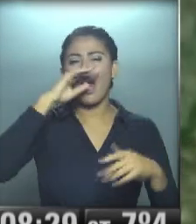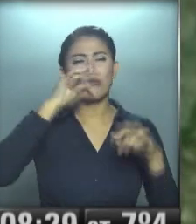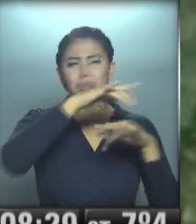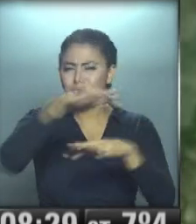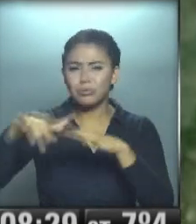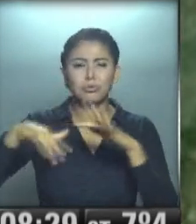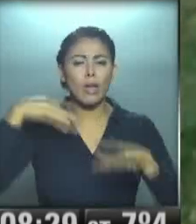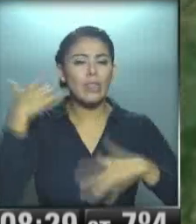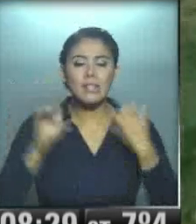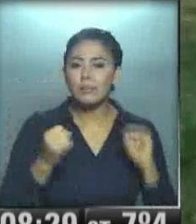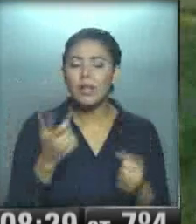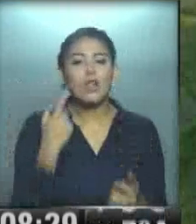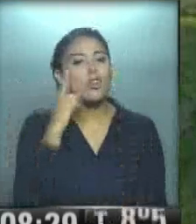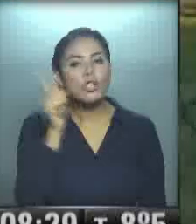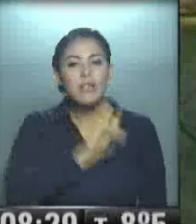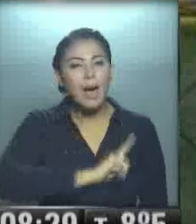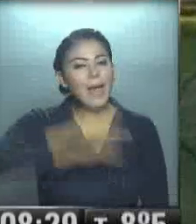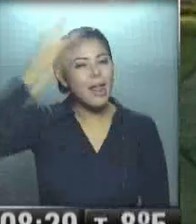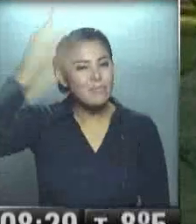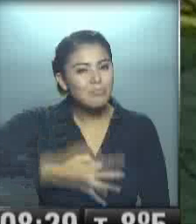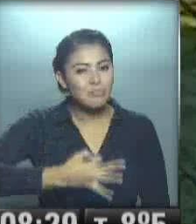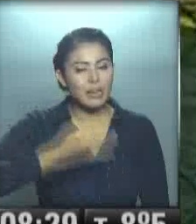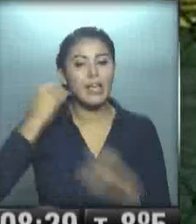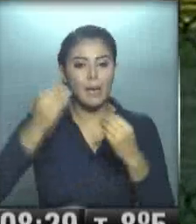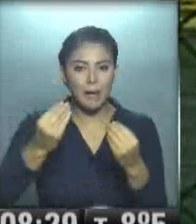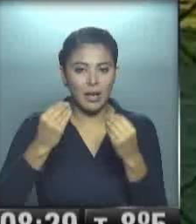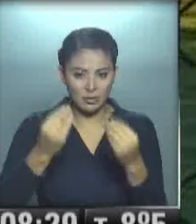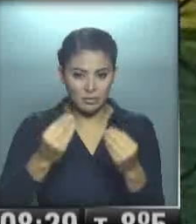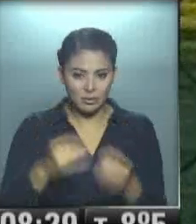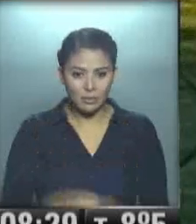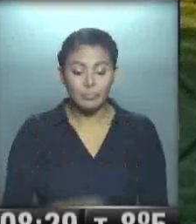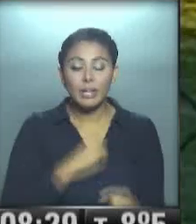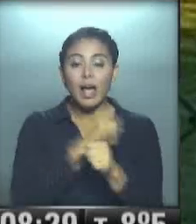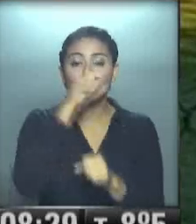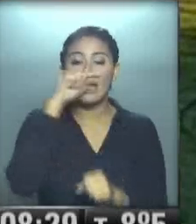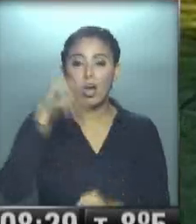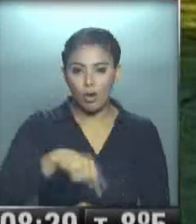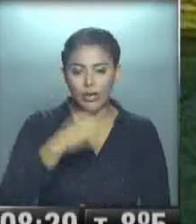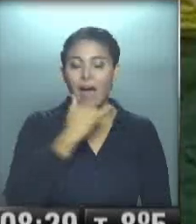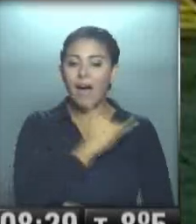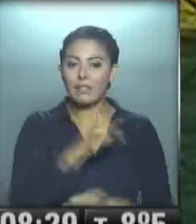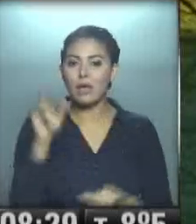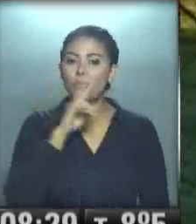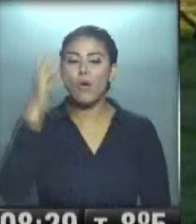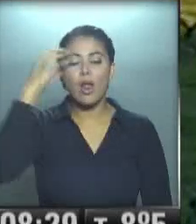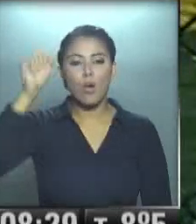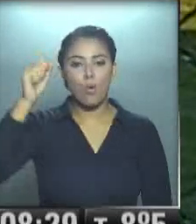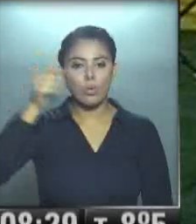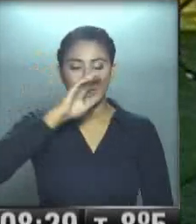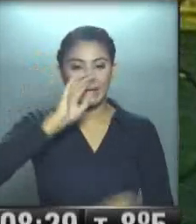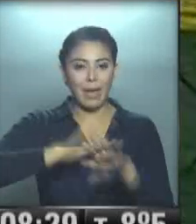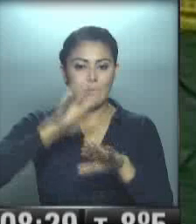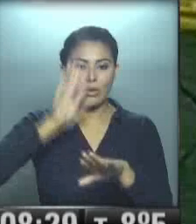desesperación y no se sabía realmente muy bien Qué era lo que estaba ocurriendo hasta el momento Entonces recordemos la jueza de Carmelo la